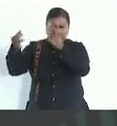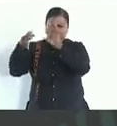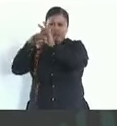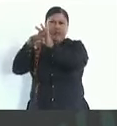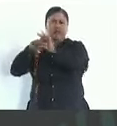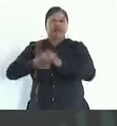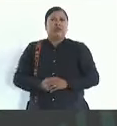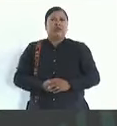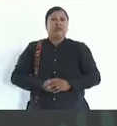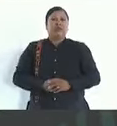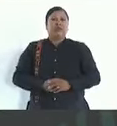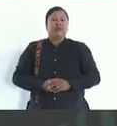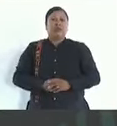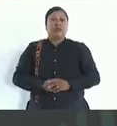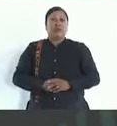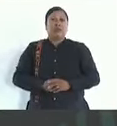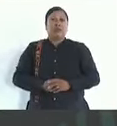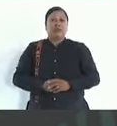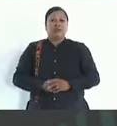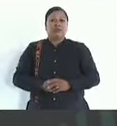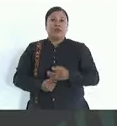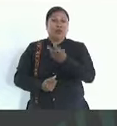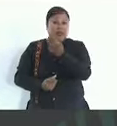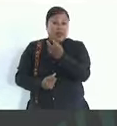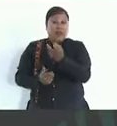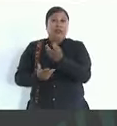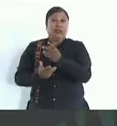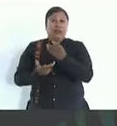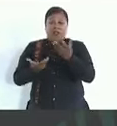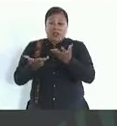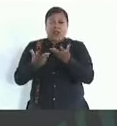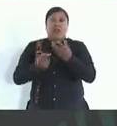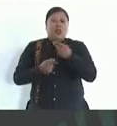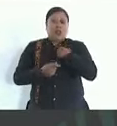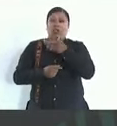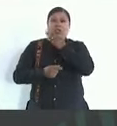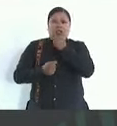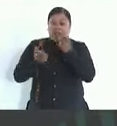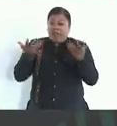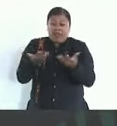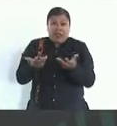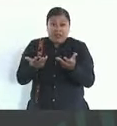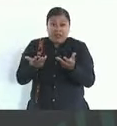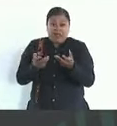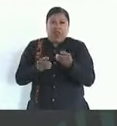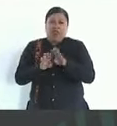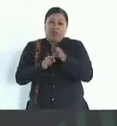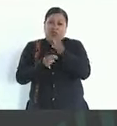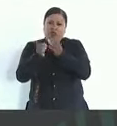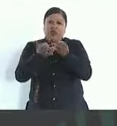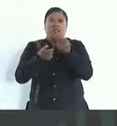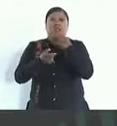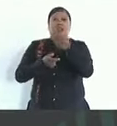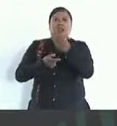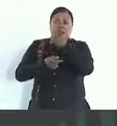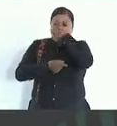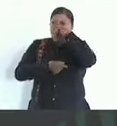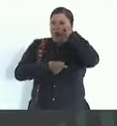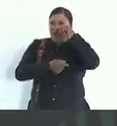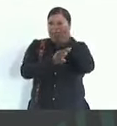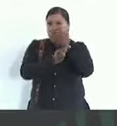Ya vendrán otros que harán por mí lo que yo no pude hacer por ustedes. Licenciado Benito